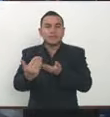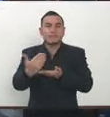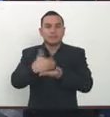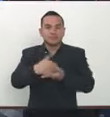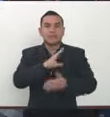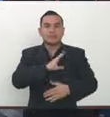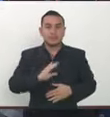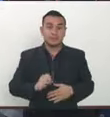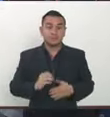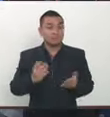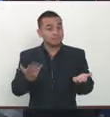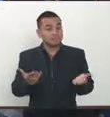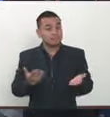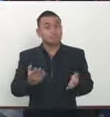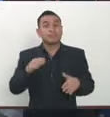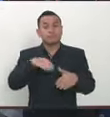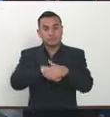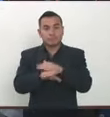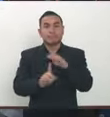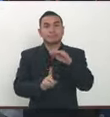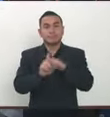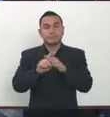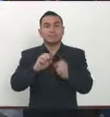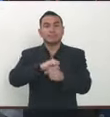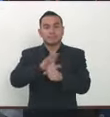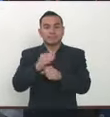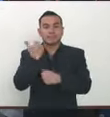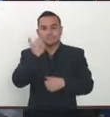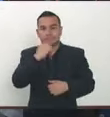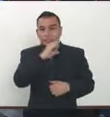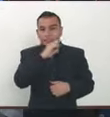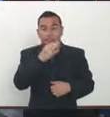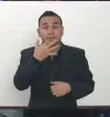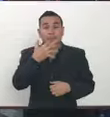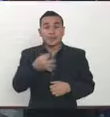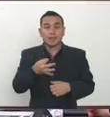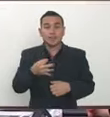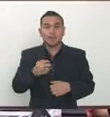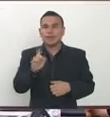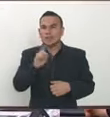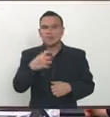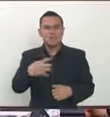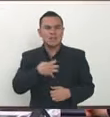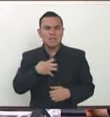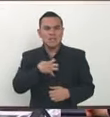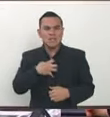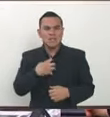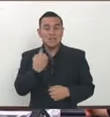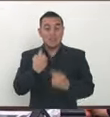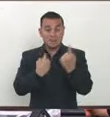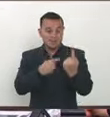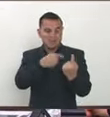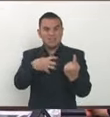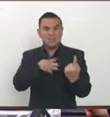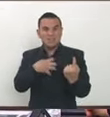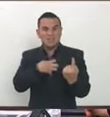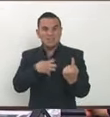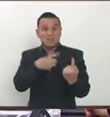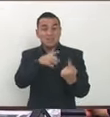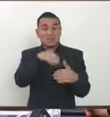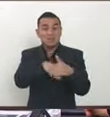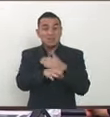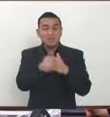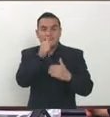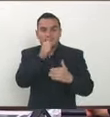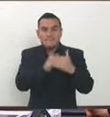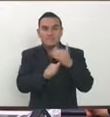Eso, yo quisiera que no enfoquemos enojo o furia a esta persona que